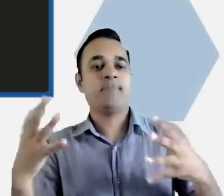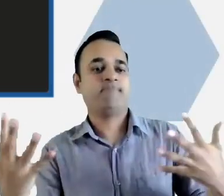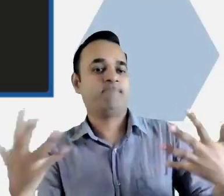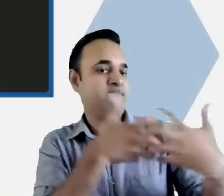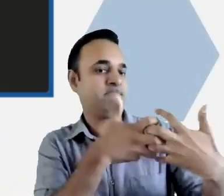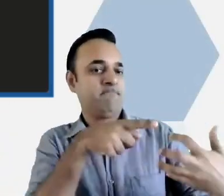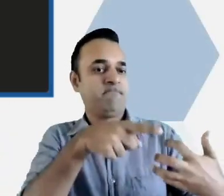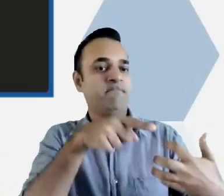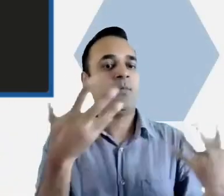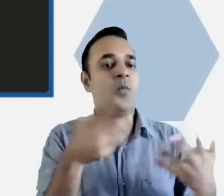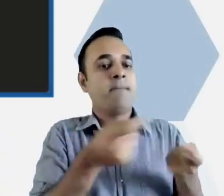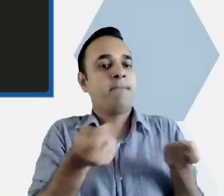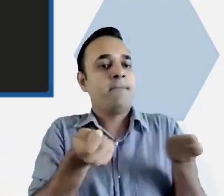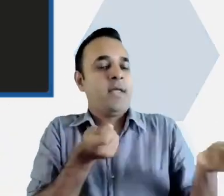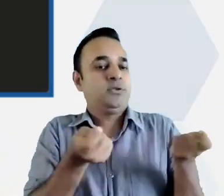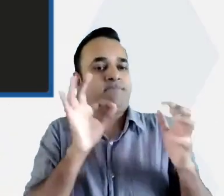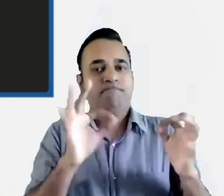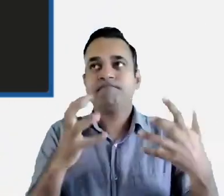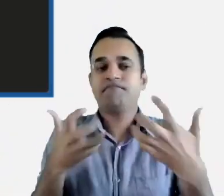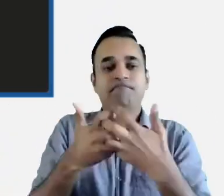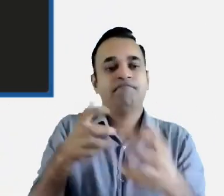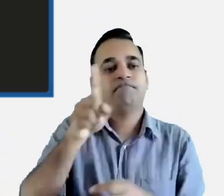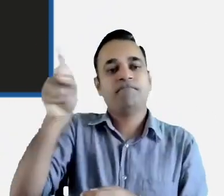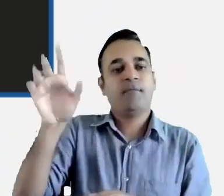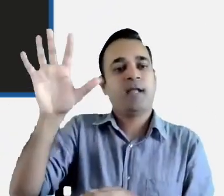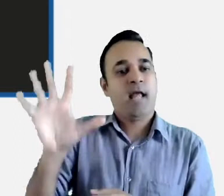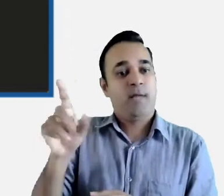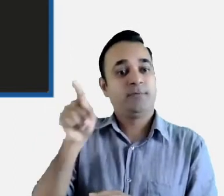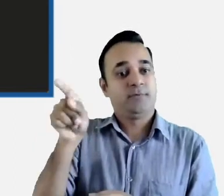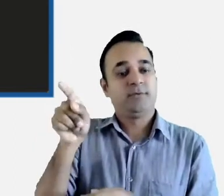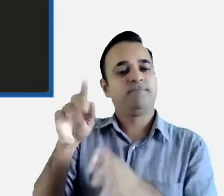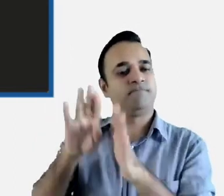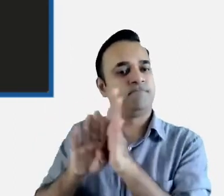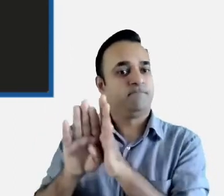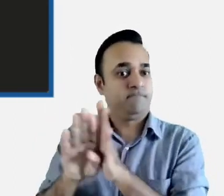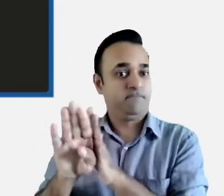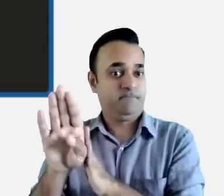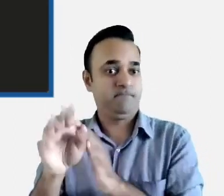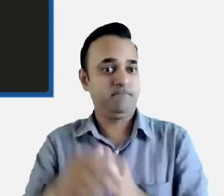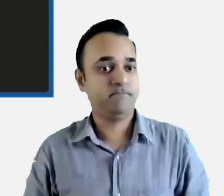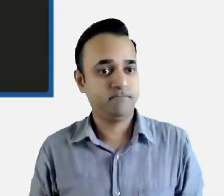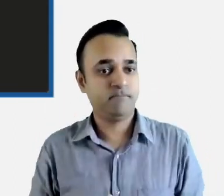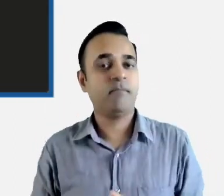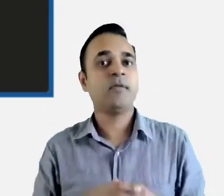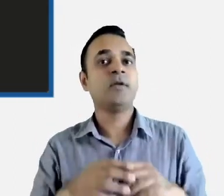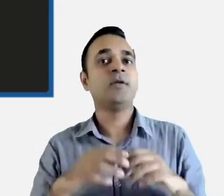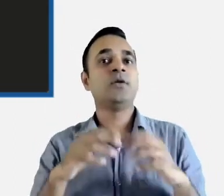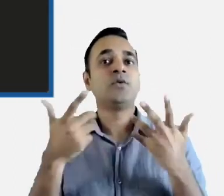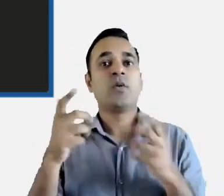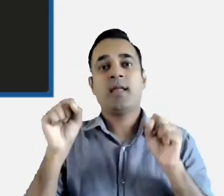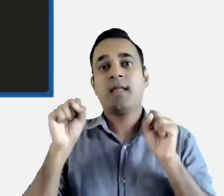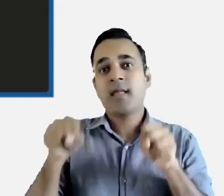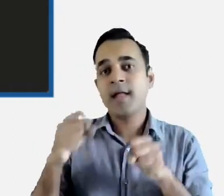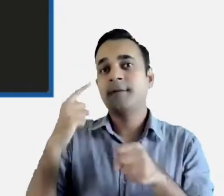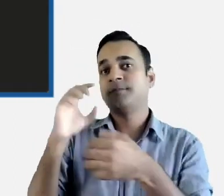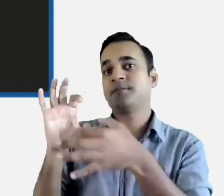gobiernos y entidades durante todo el ciclo de vida de los proyectos, la planificación, los estudios previos,